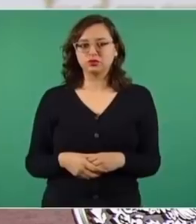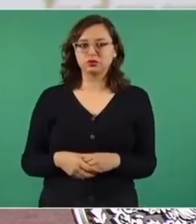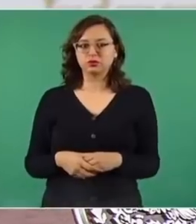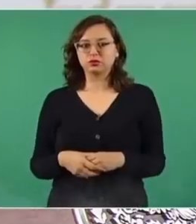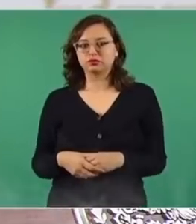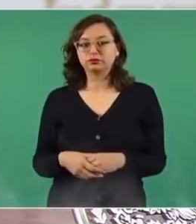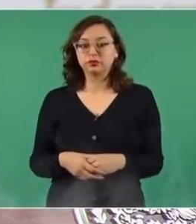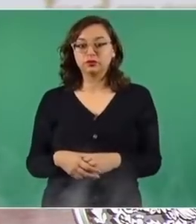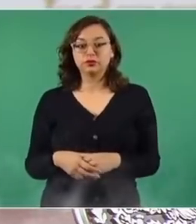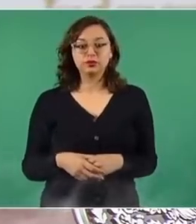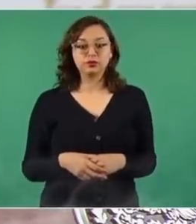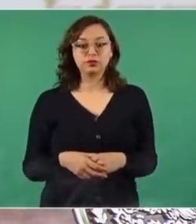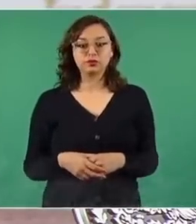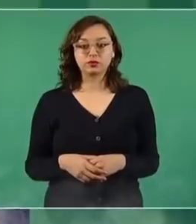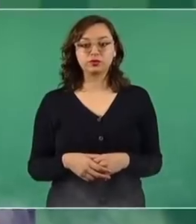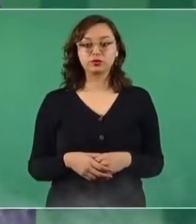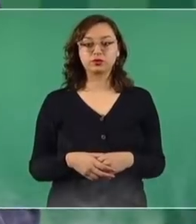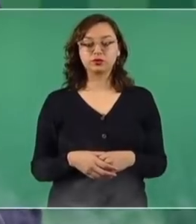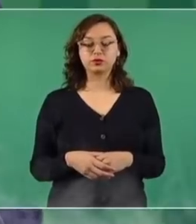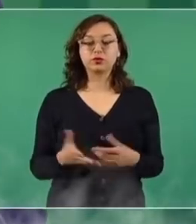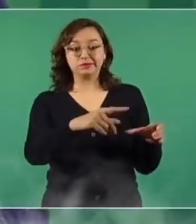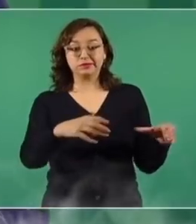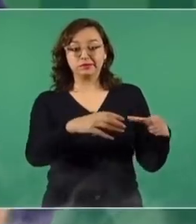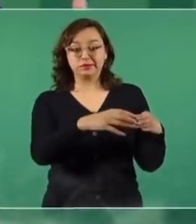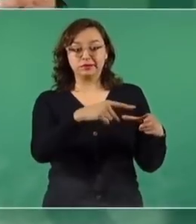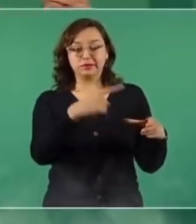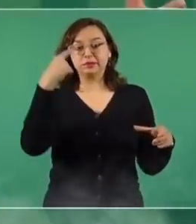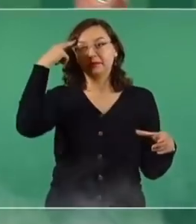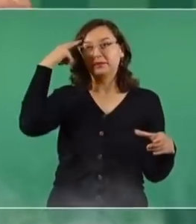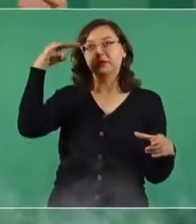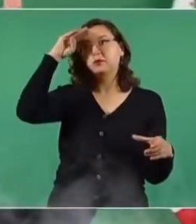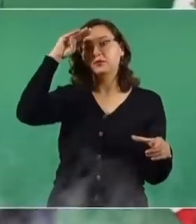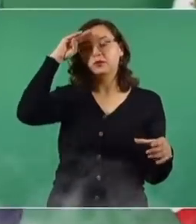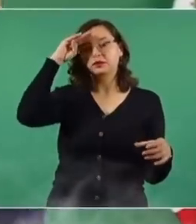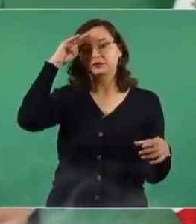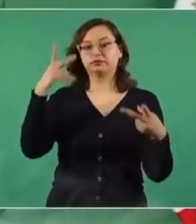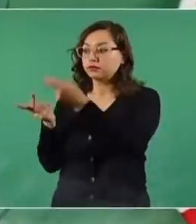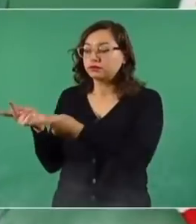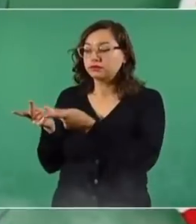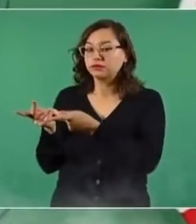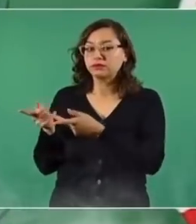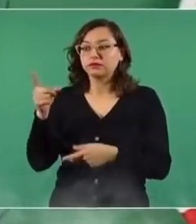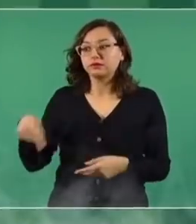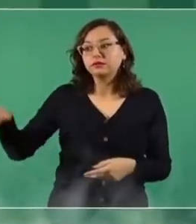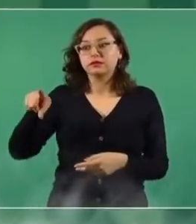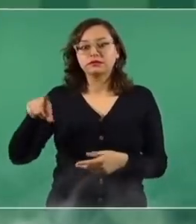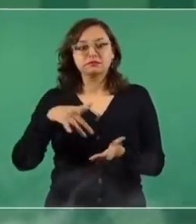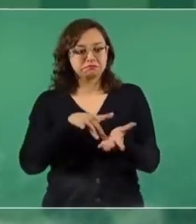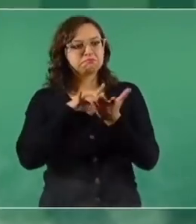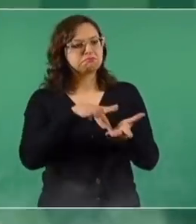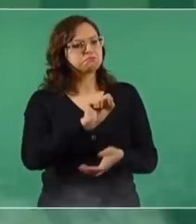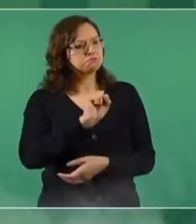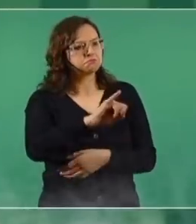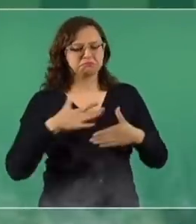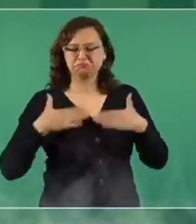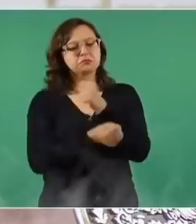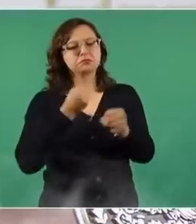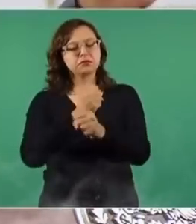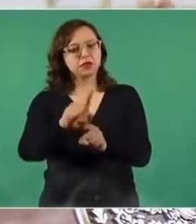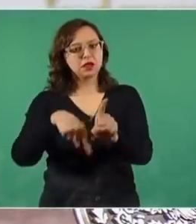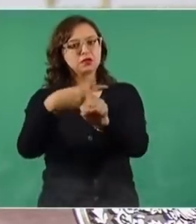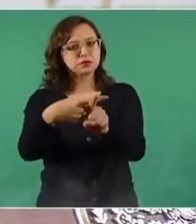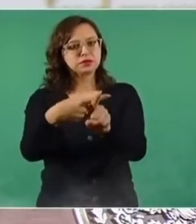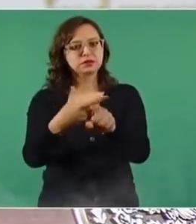me voy. Porque en su concepción, si se hace la consulta, la gente me va a refrendar su confianza.